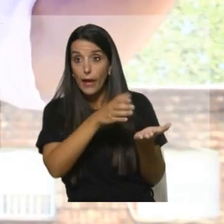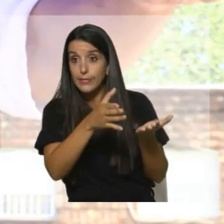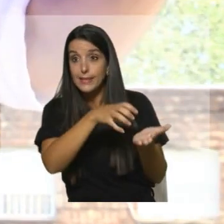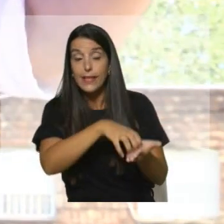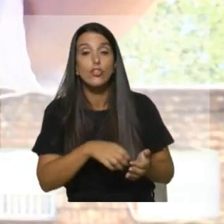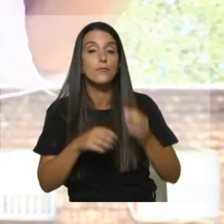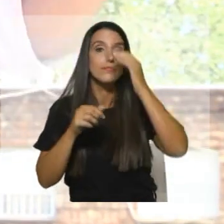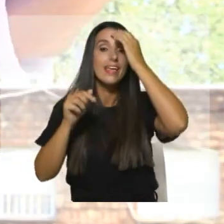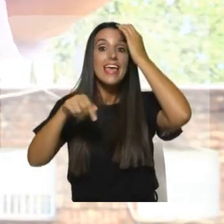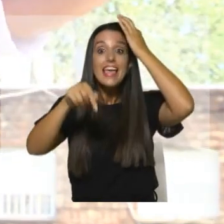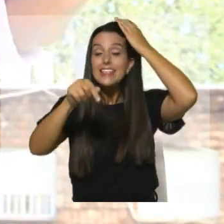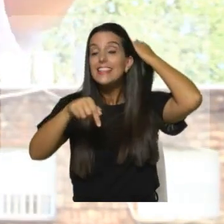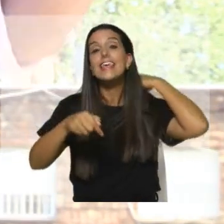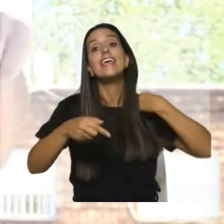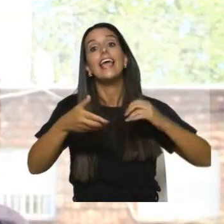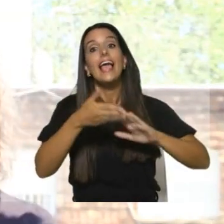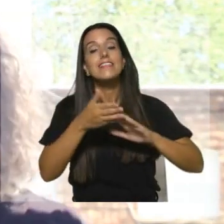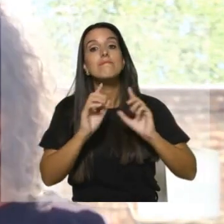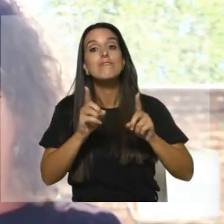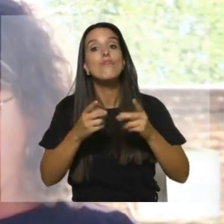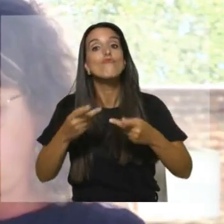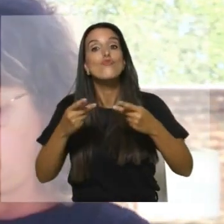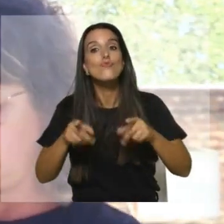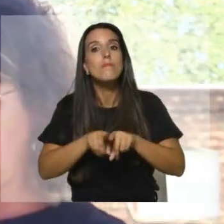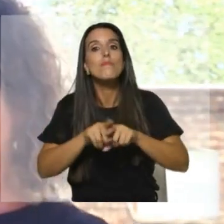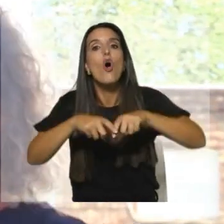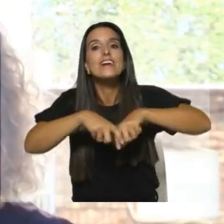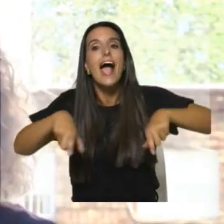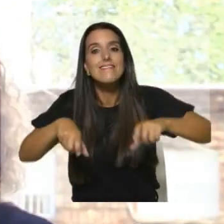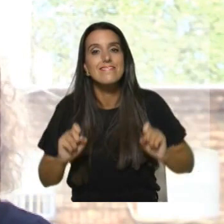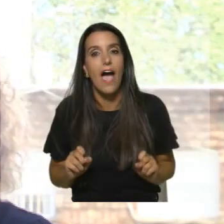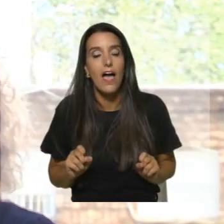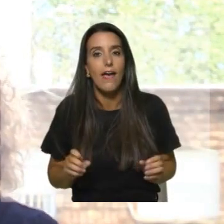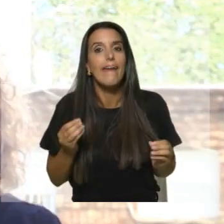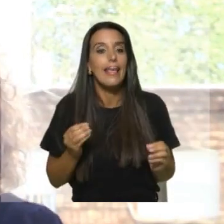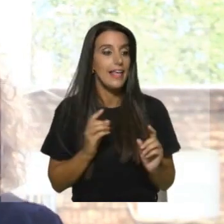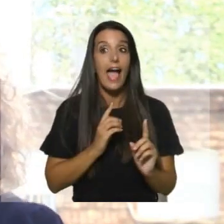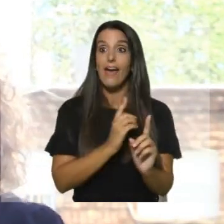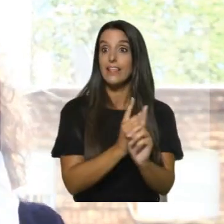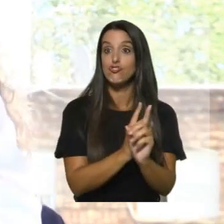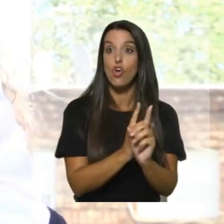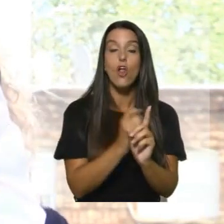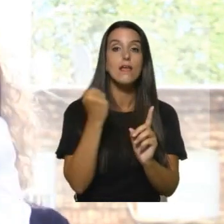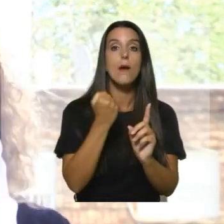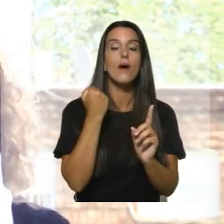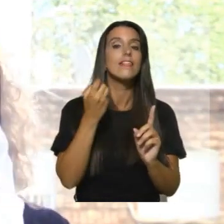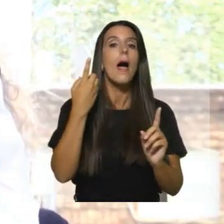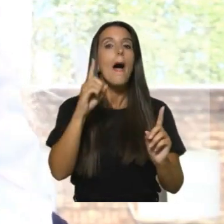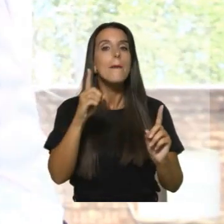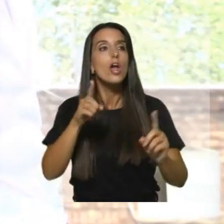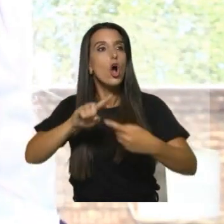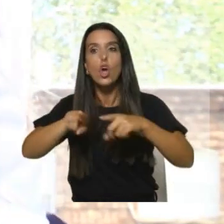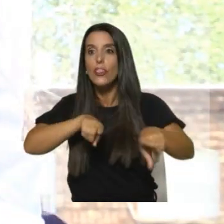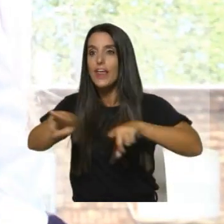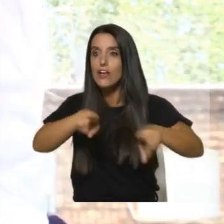Este centro es la cancha y es el vestuario. Es la cancha para la atención, pero es el vestuario por las